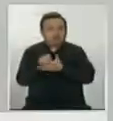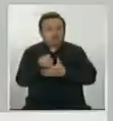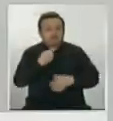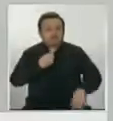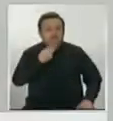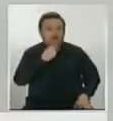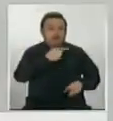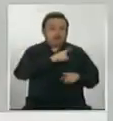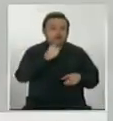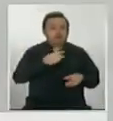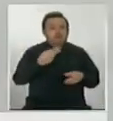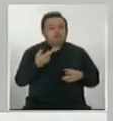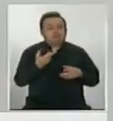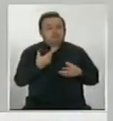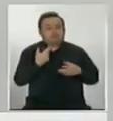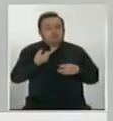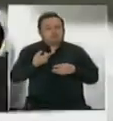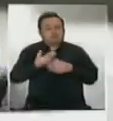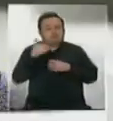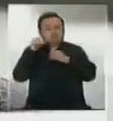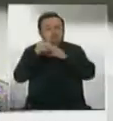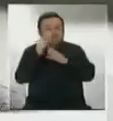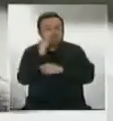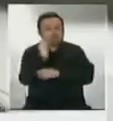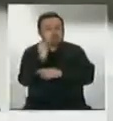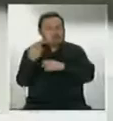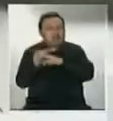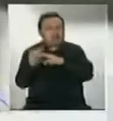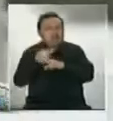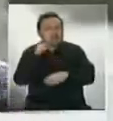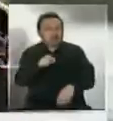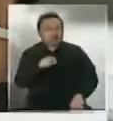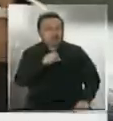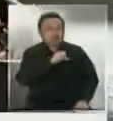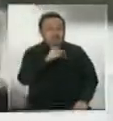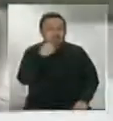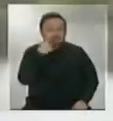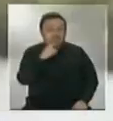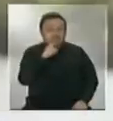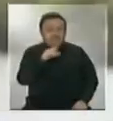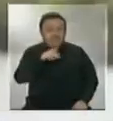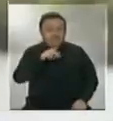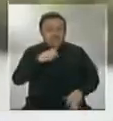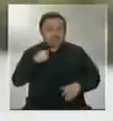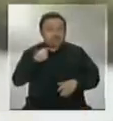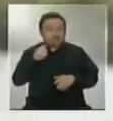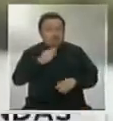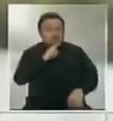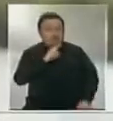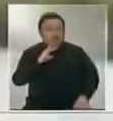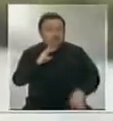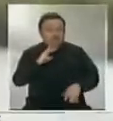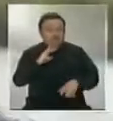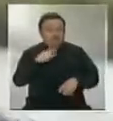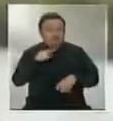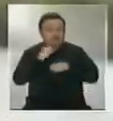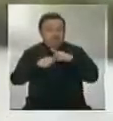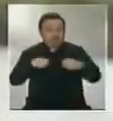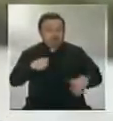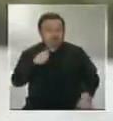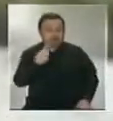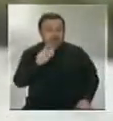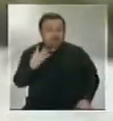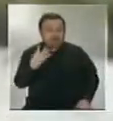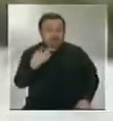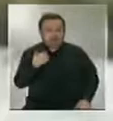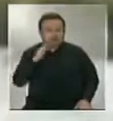para vivir y otros como una herramienta de inversión, tal como lo hizo Santiago. Yo compré el departamento a los 23, hoy tengo